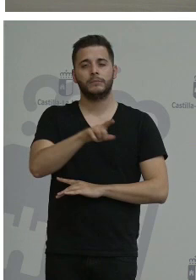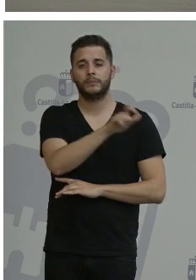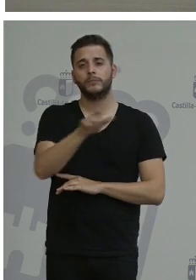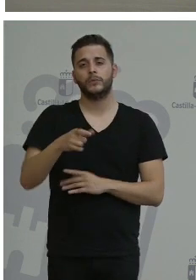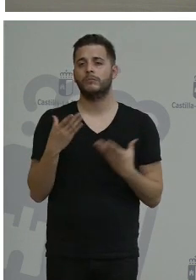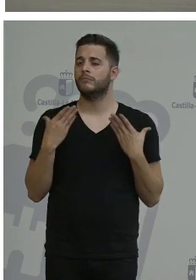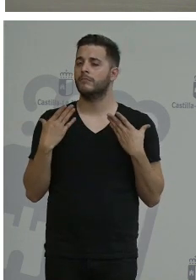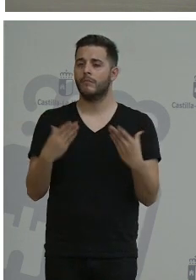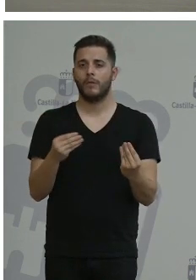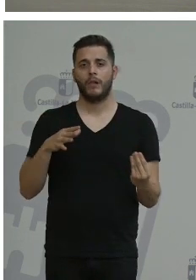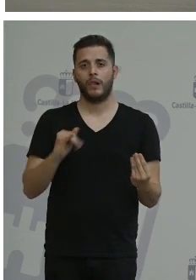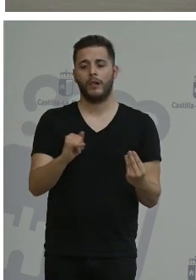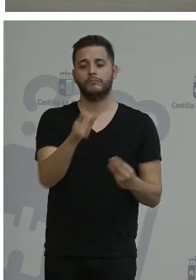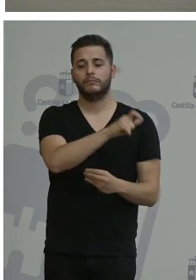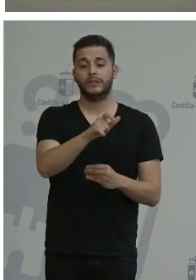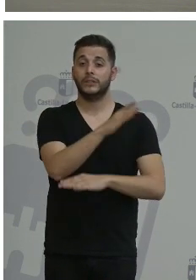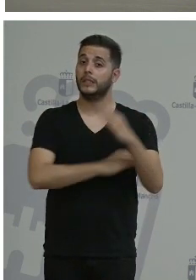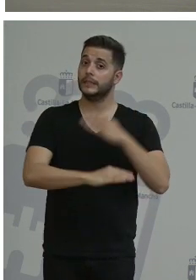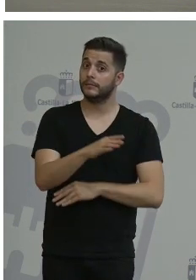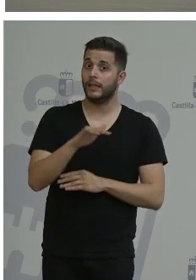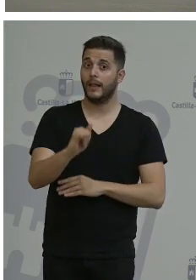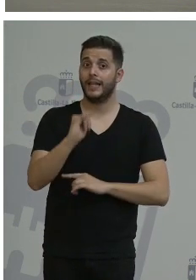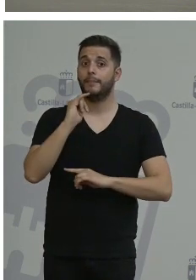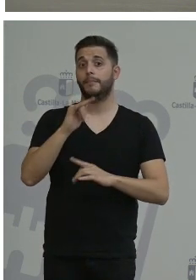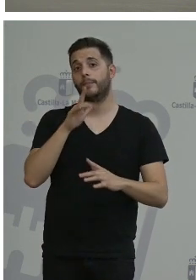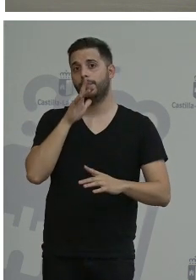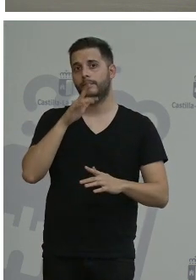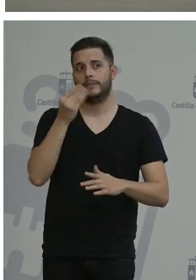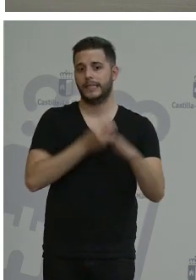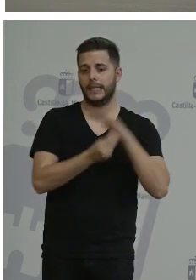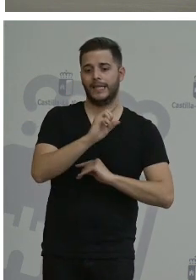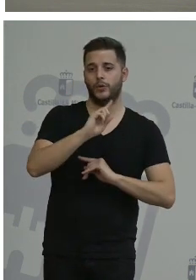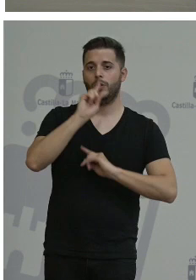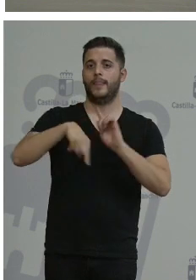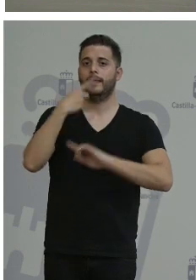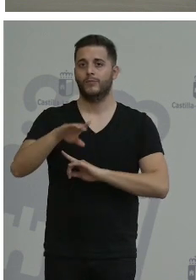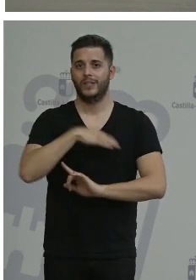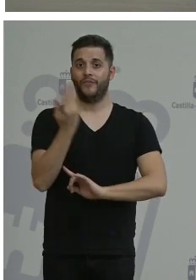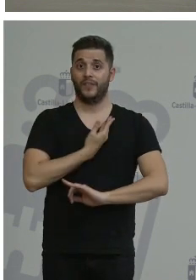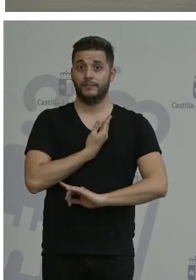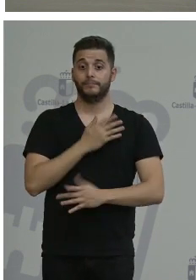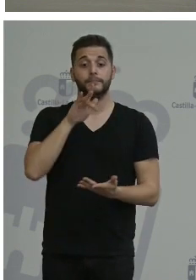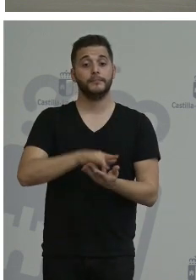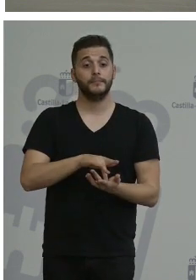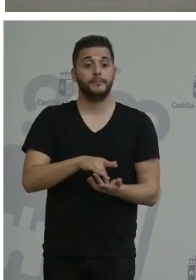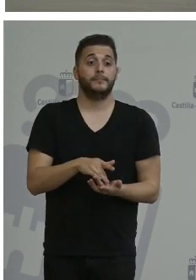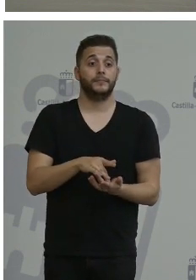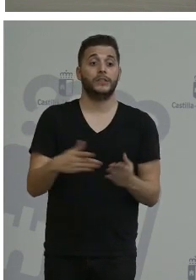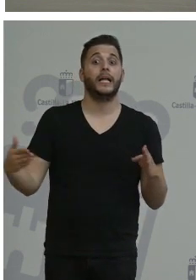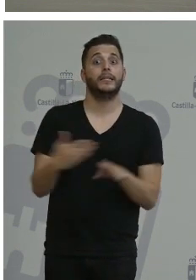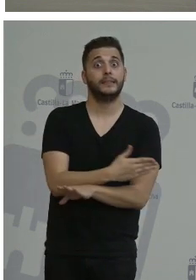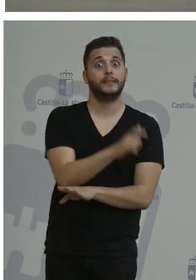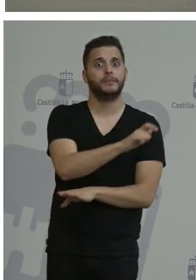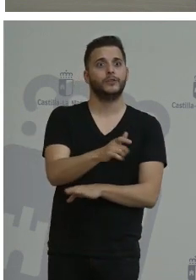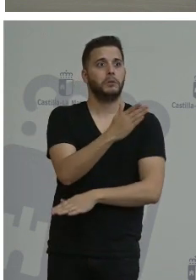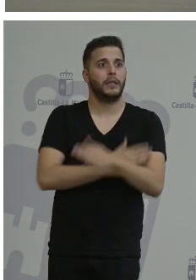que tienen una discapacidad sobrevenida y que, al no haber sido una persona con discapacidad